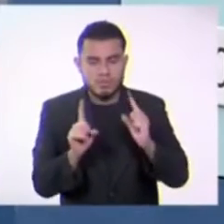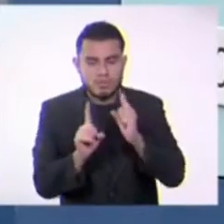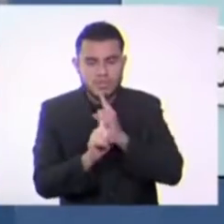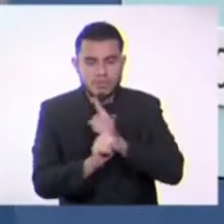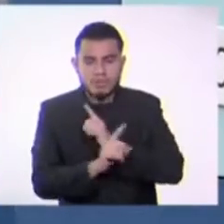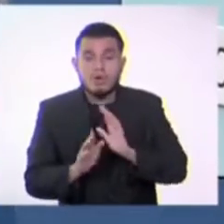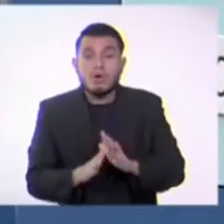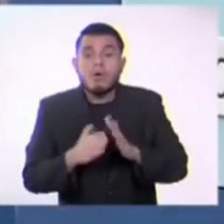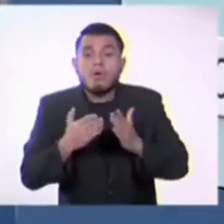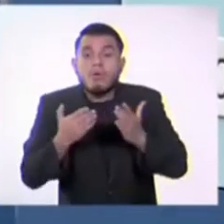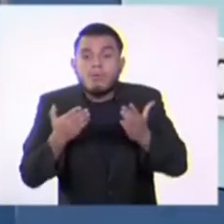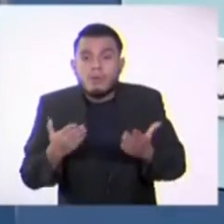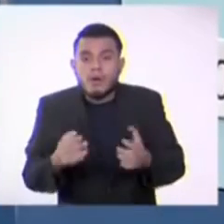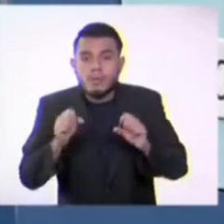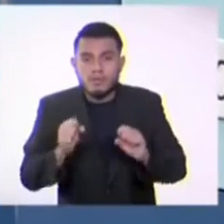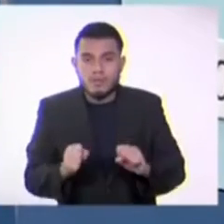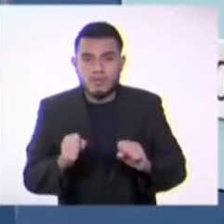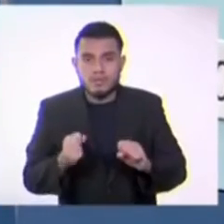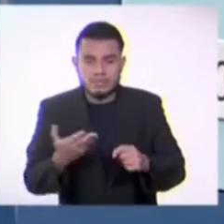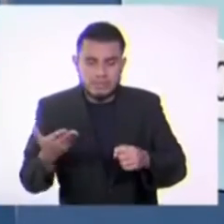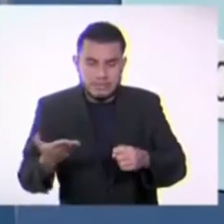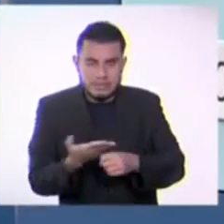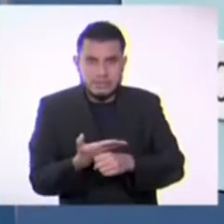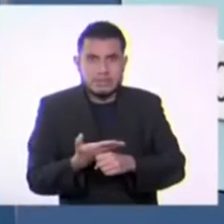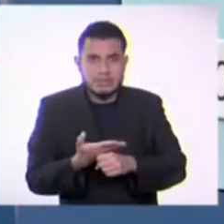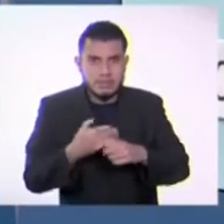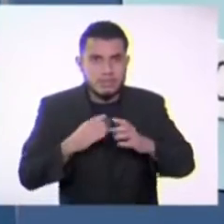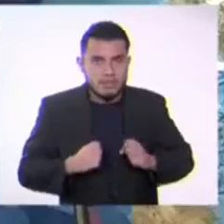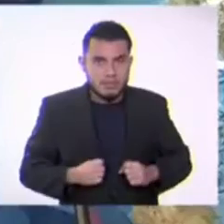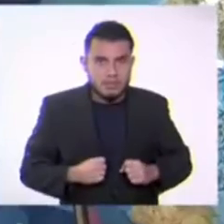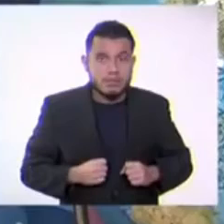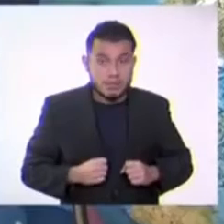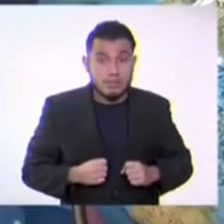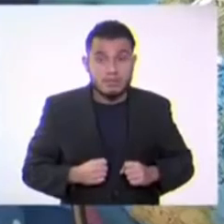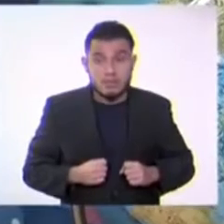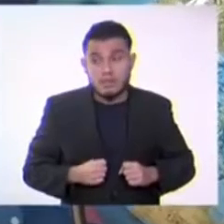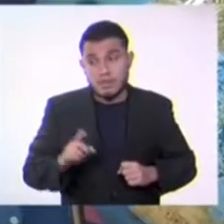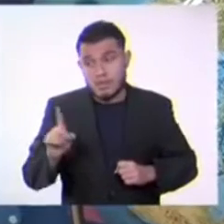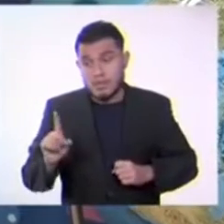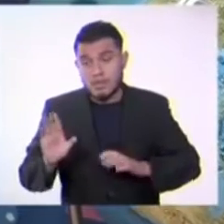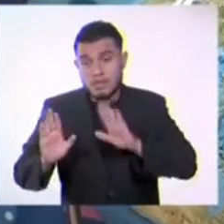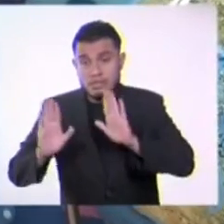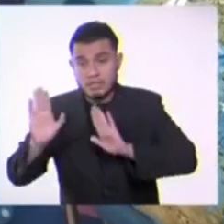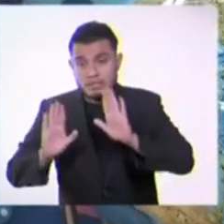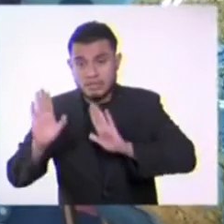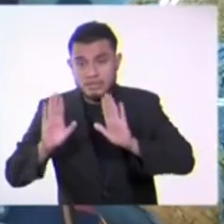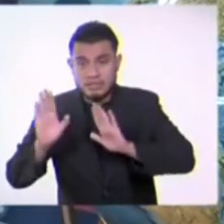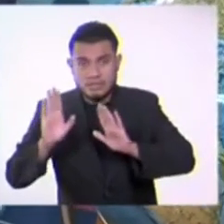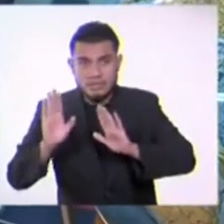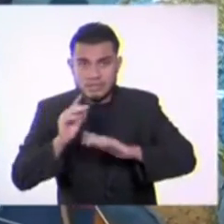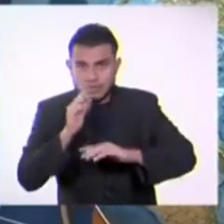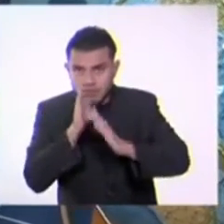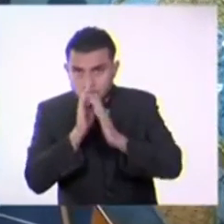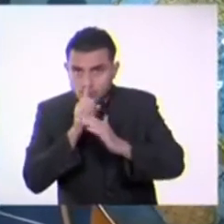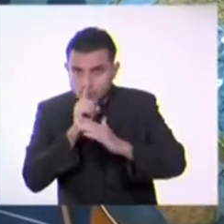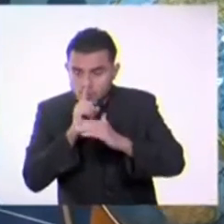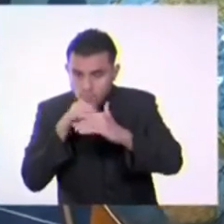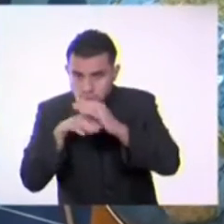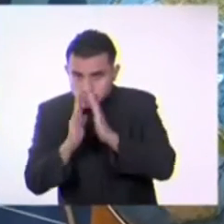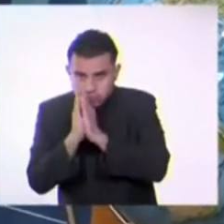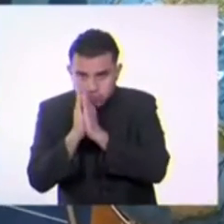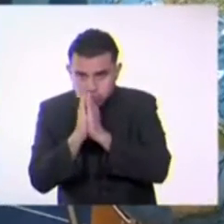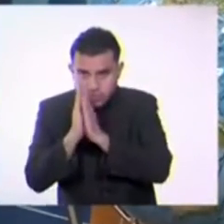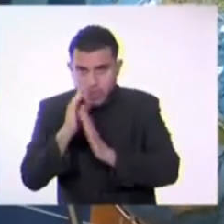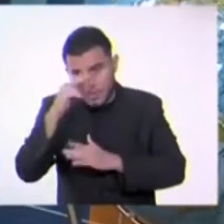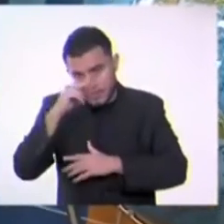poderle sacar del poder, y Óscar Osorio había participado y se había exiliado en México. Entonces